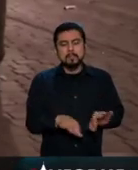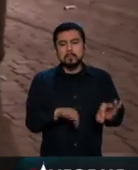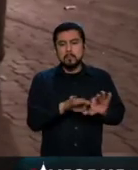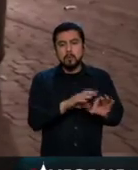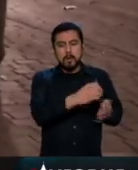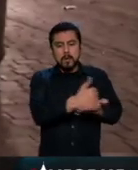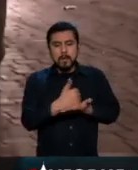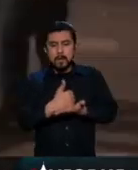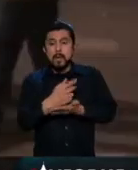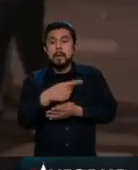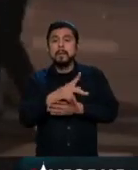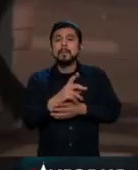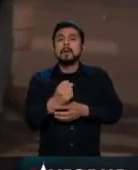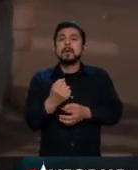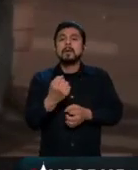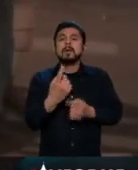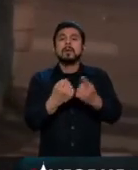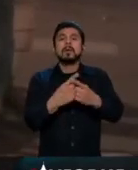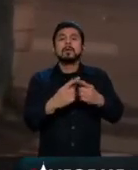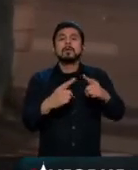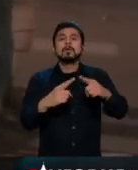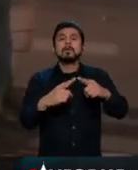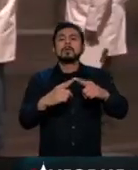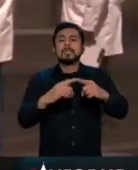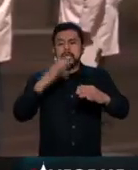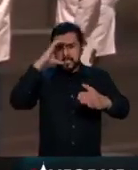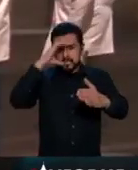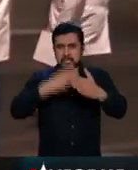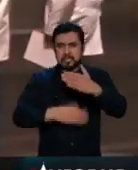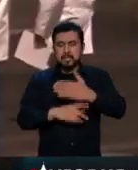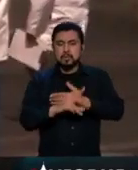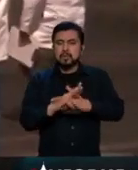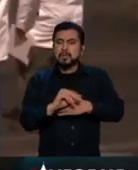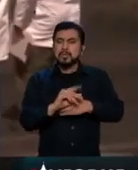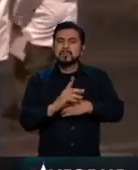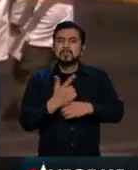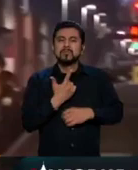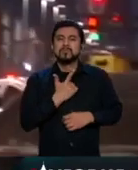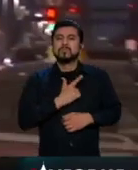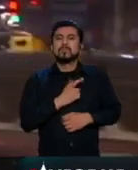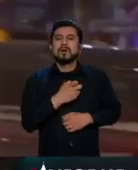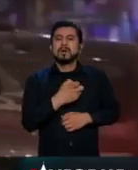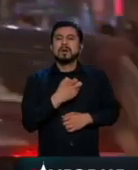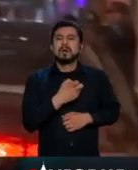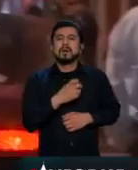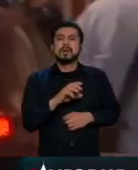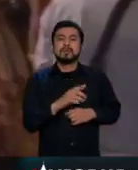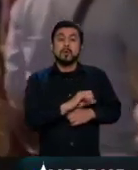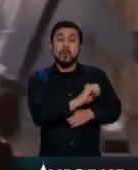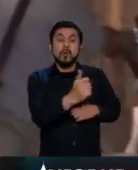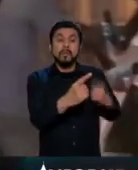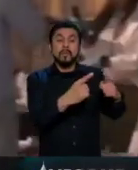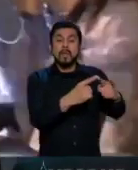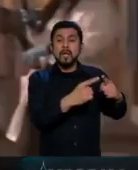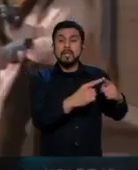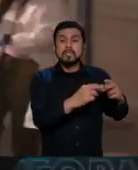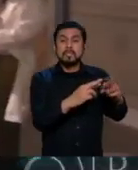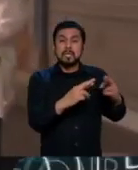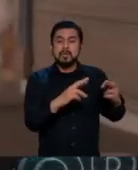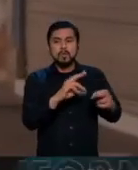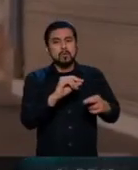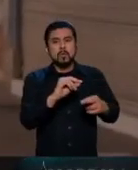no cayó bien en las cúpulas de la Iglesia Católica, acostumbrada siempre a tener muchos privilegios,